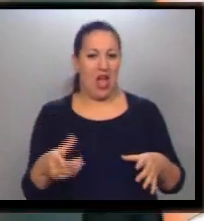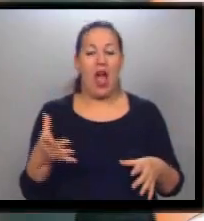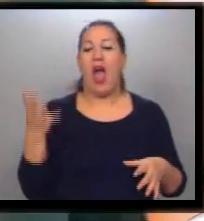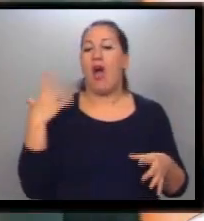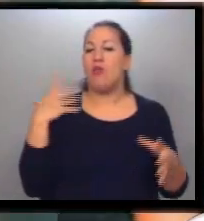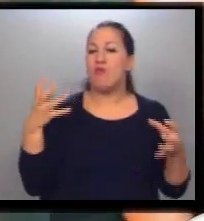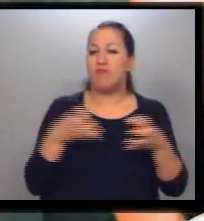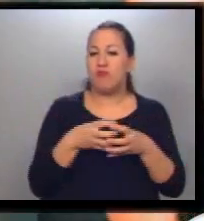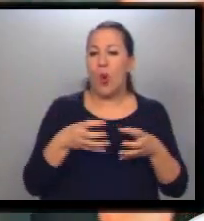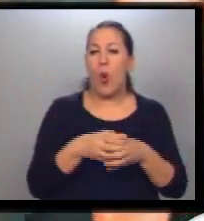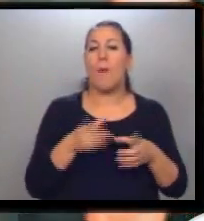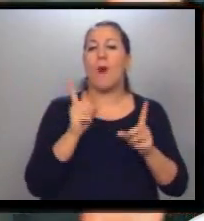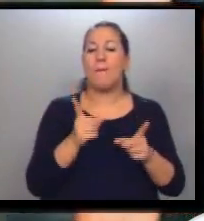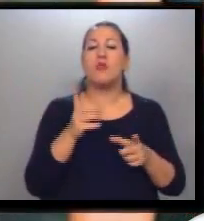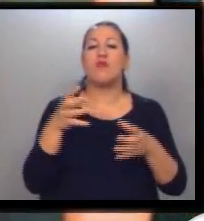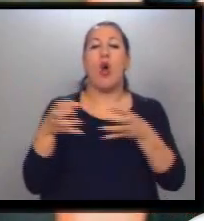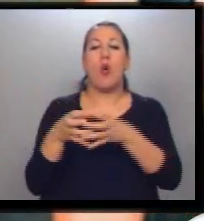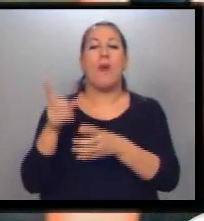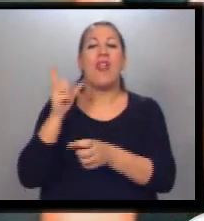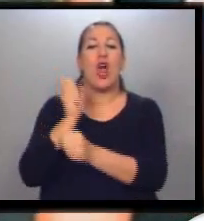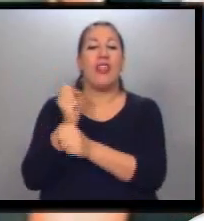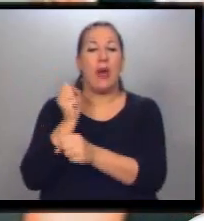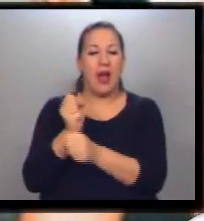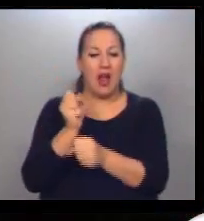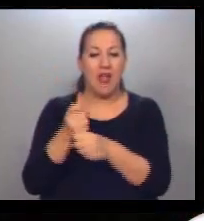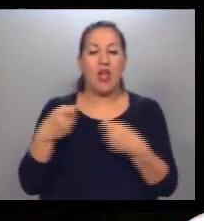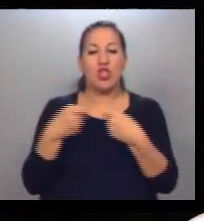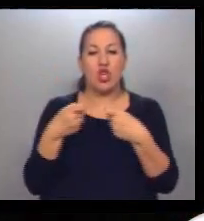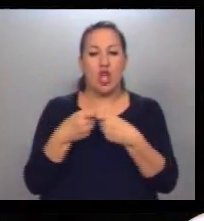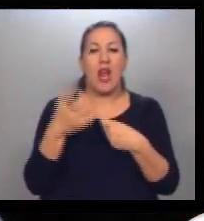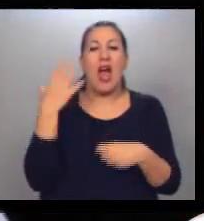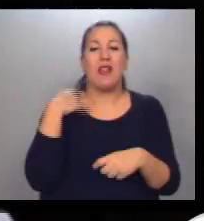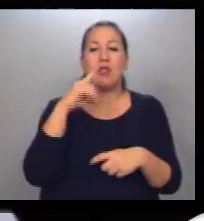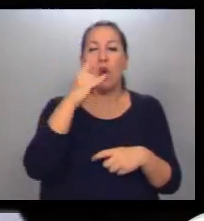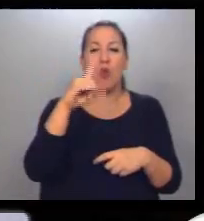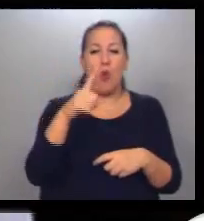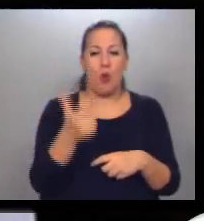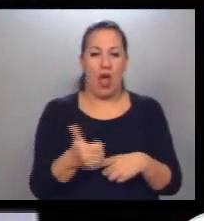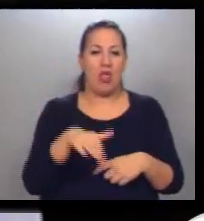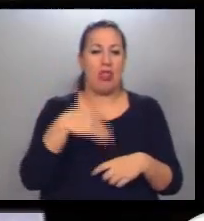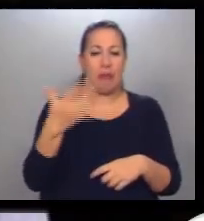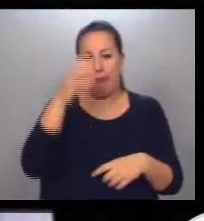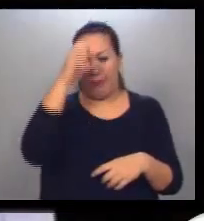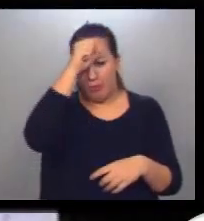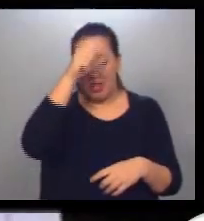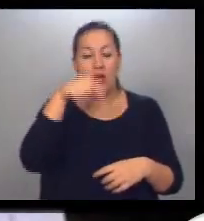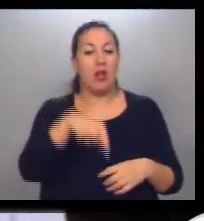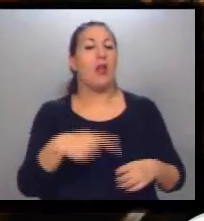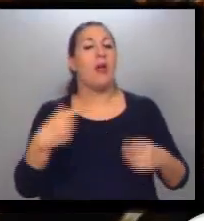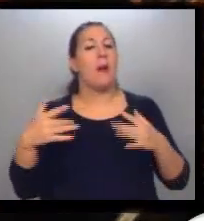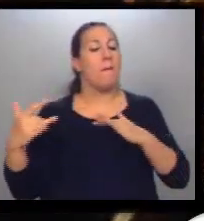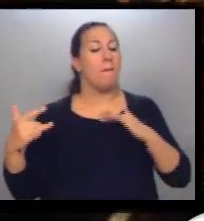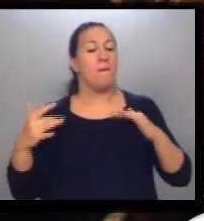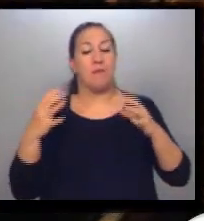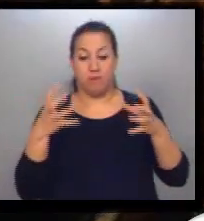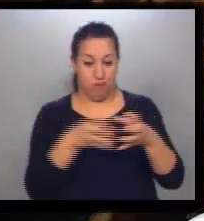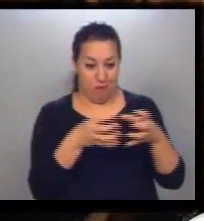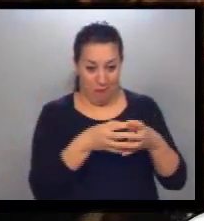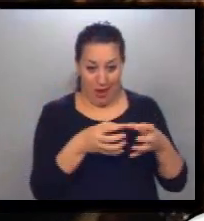momento al Partido de los Trabajadores en una asociación que hizo Lula, que después se lamentaron, obviamente. Expliquémoslo, es un partido que se ha